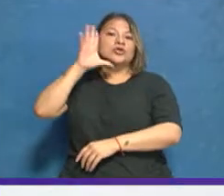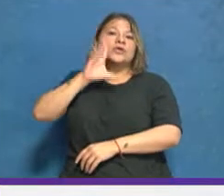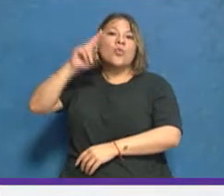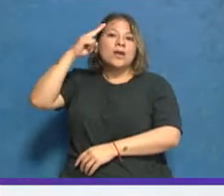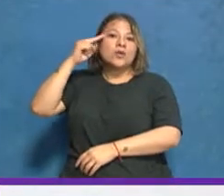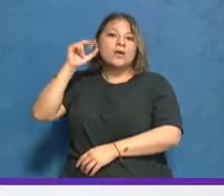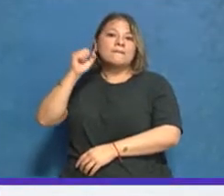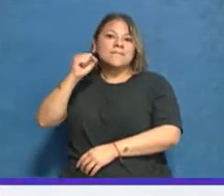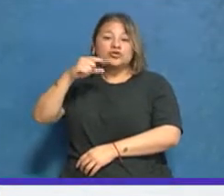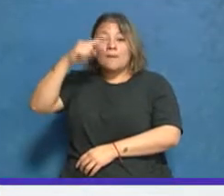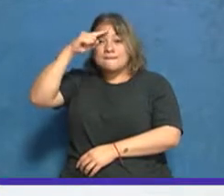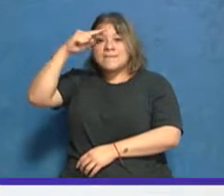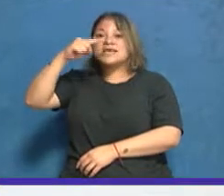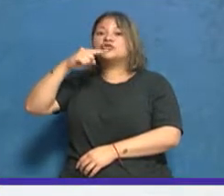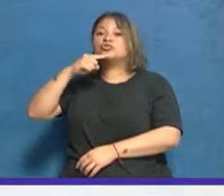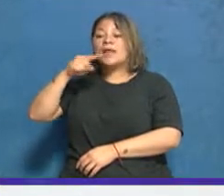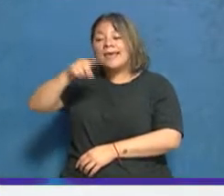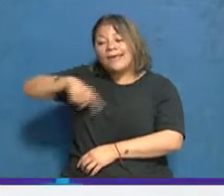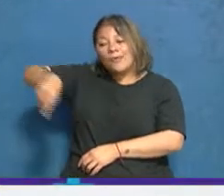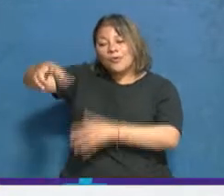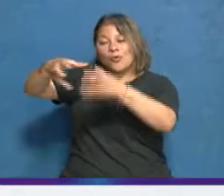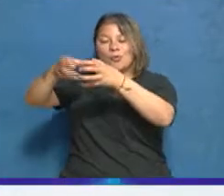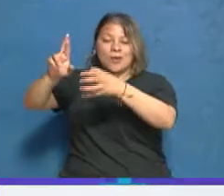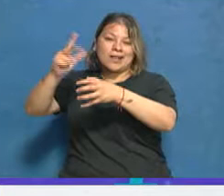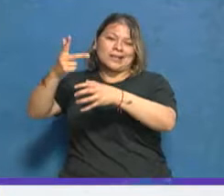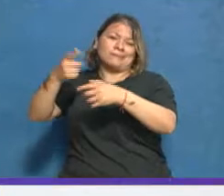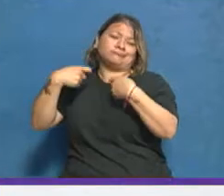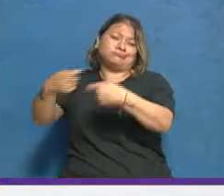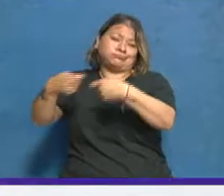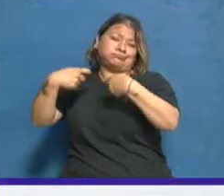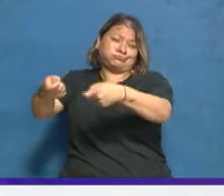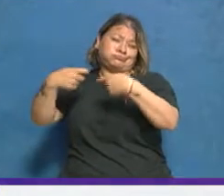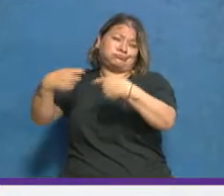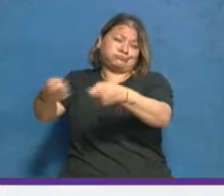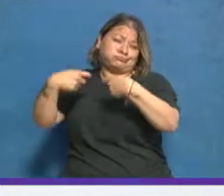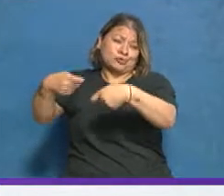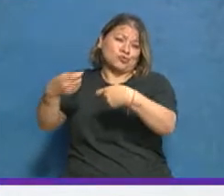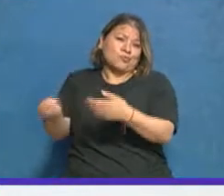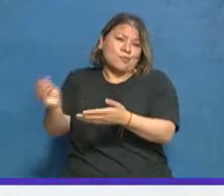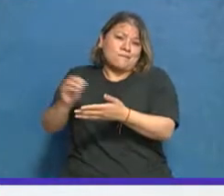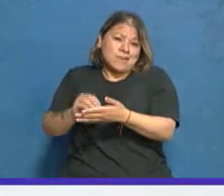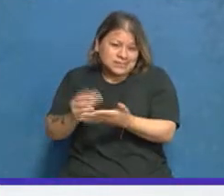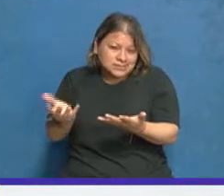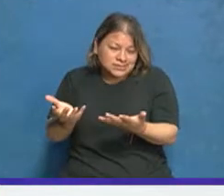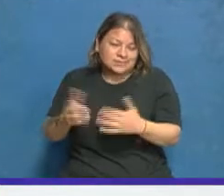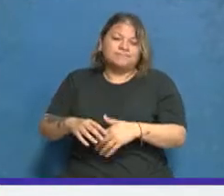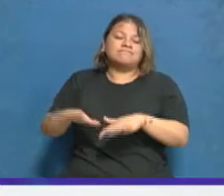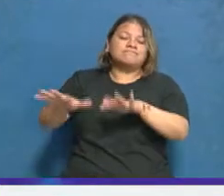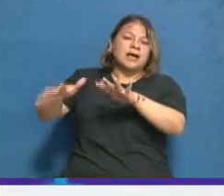pesos mensuales en su boleta. Recordemos que los R3 son los de mayor consumo y que son los que menos tenemos acá en la provincia. Estamos hablando